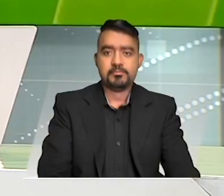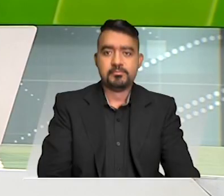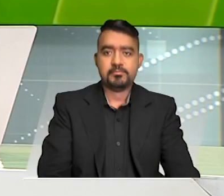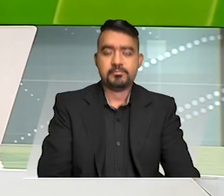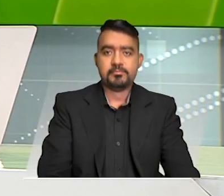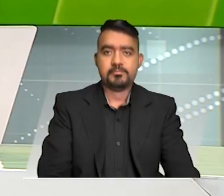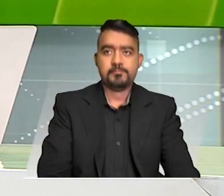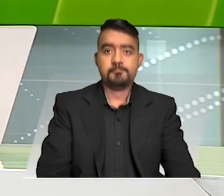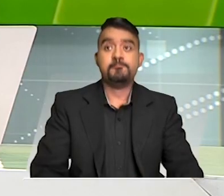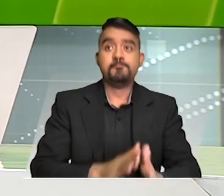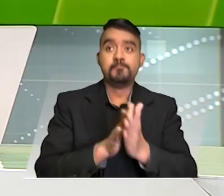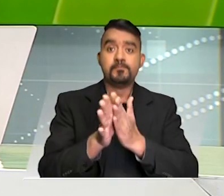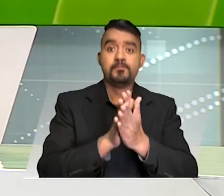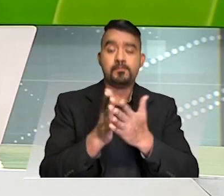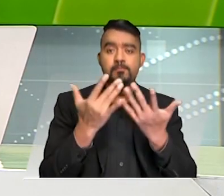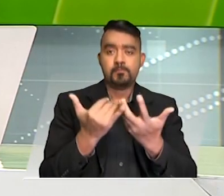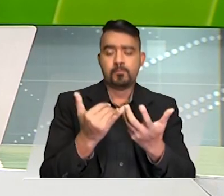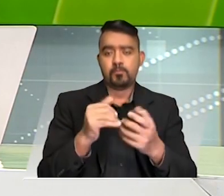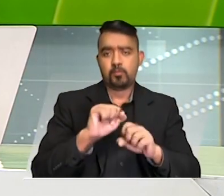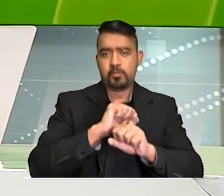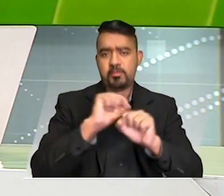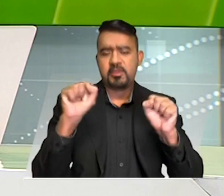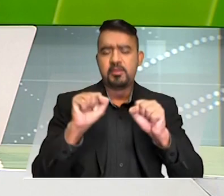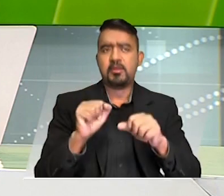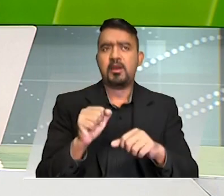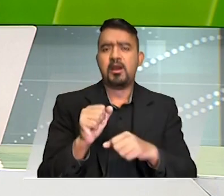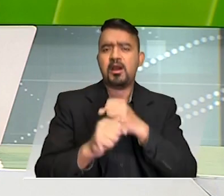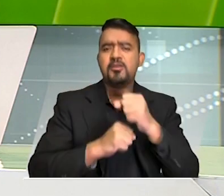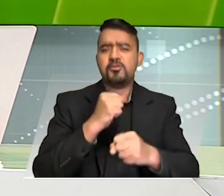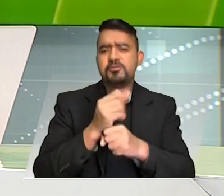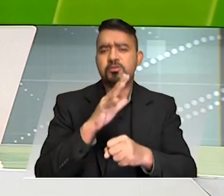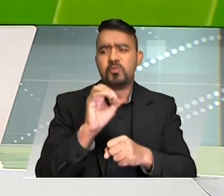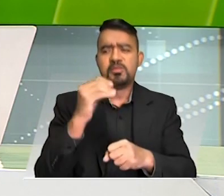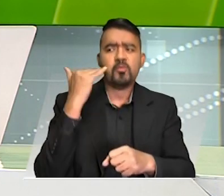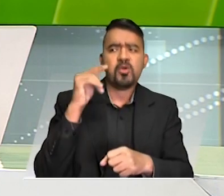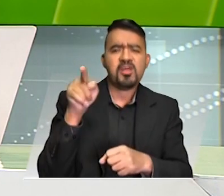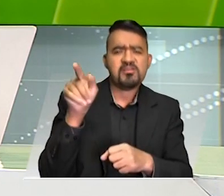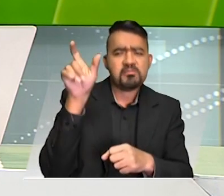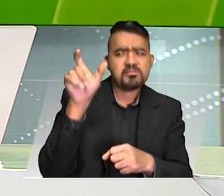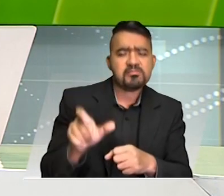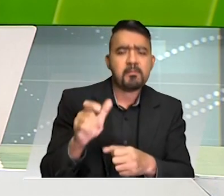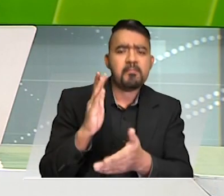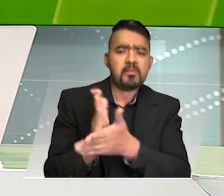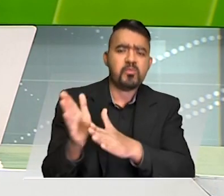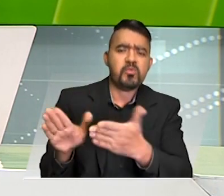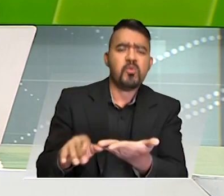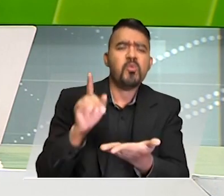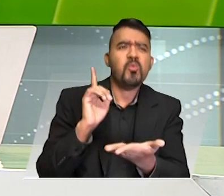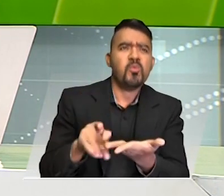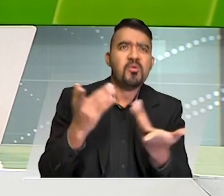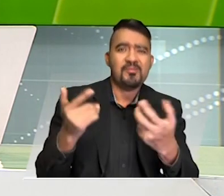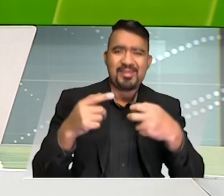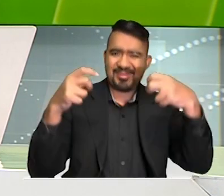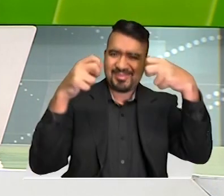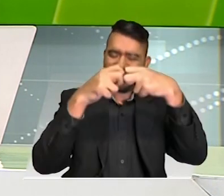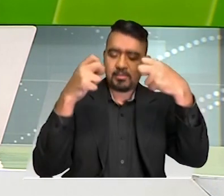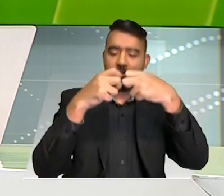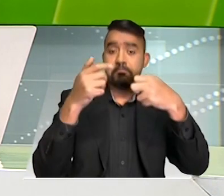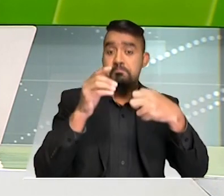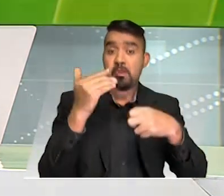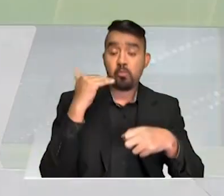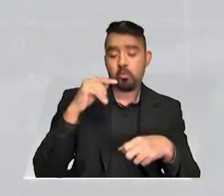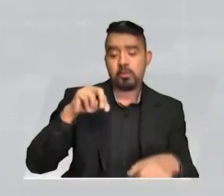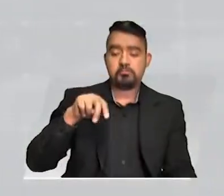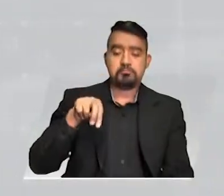Triste noticia, esta mañana murió una mujer de 50 años al sufrir una descarga eléctrica de una línea de alta tensión cuando caminaba con su